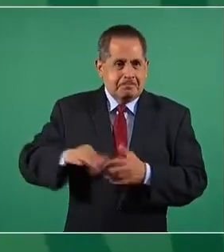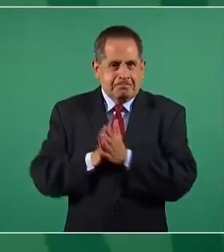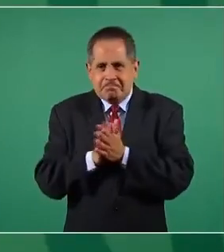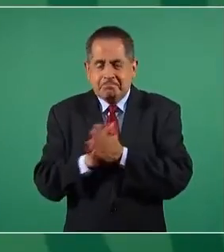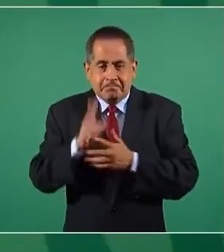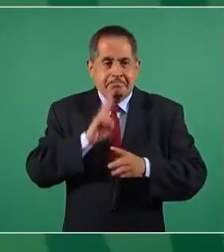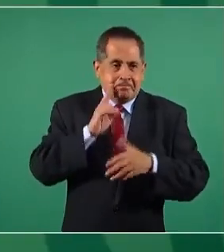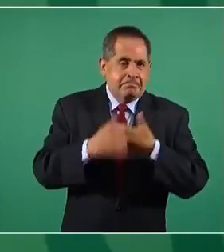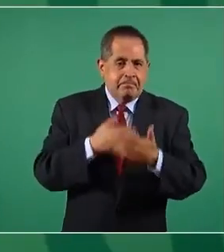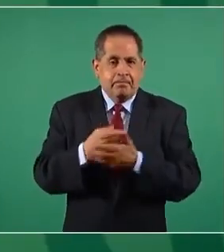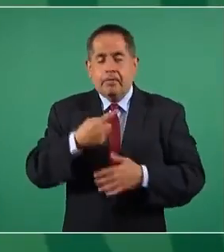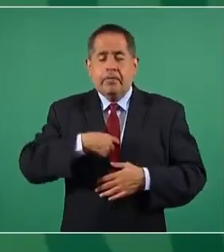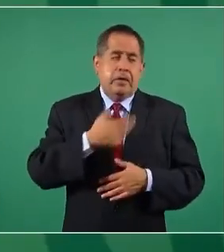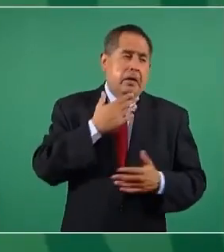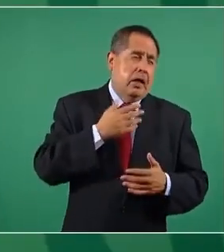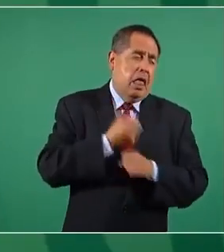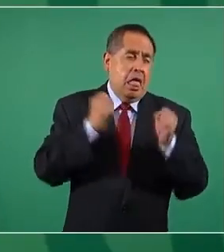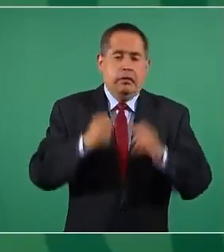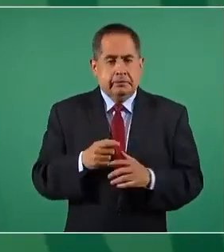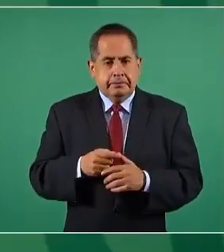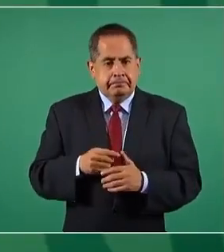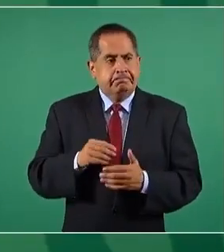No vamos a estar bostezando.